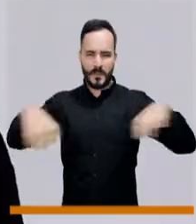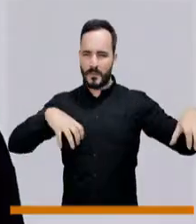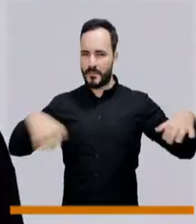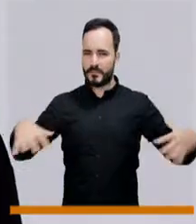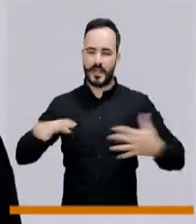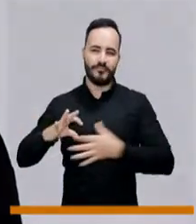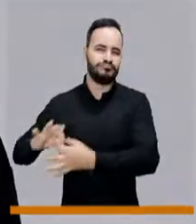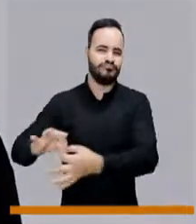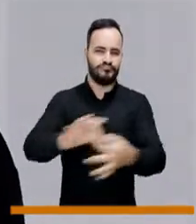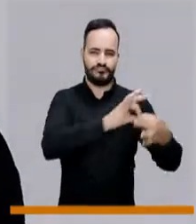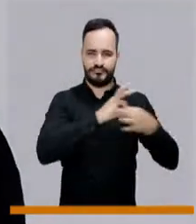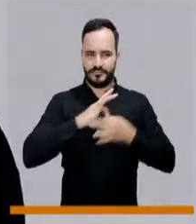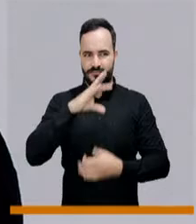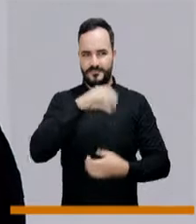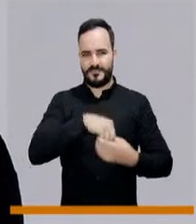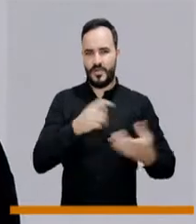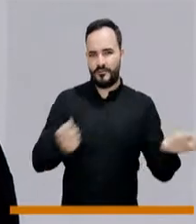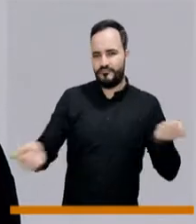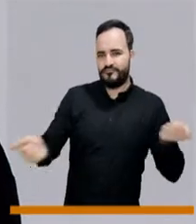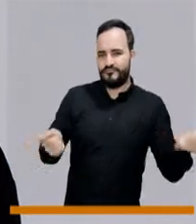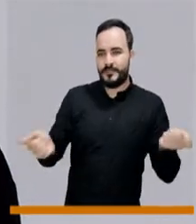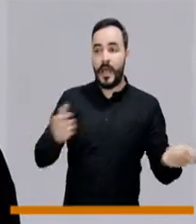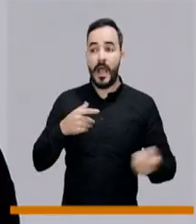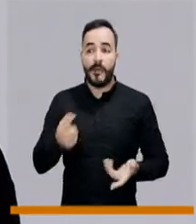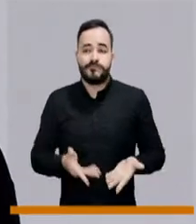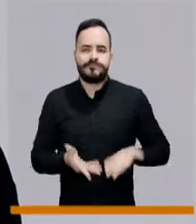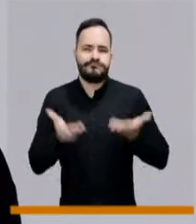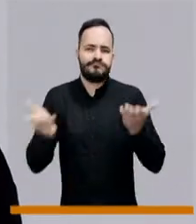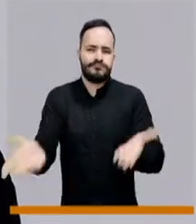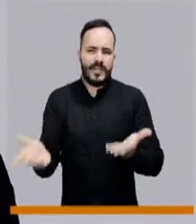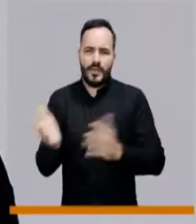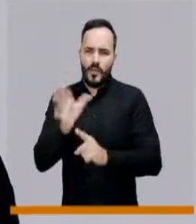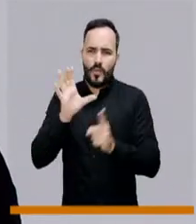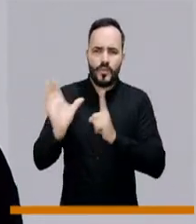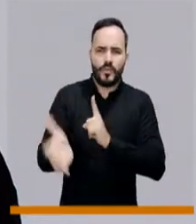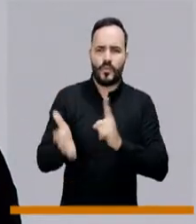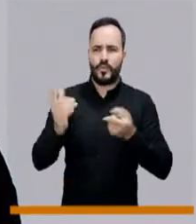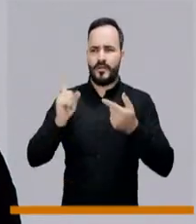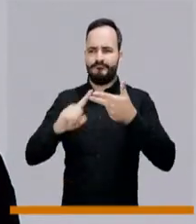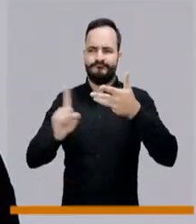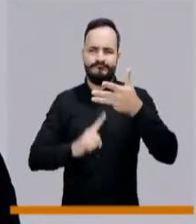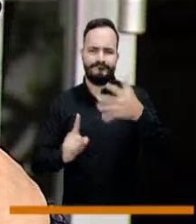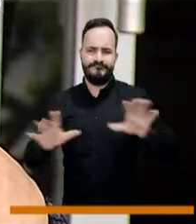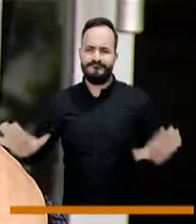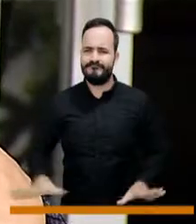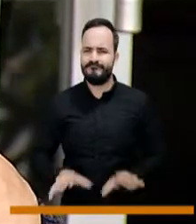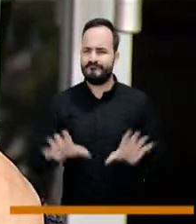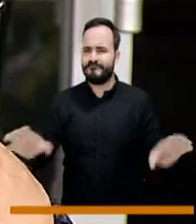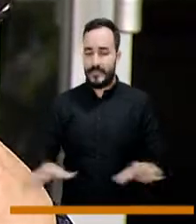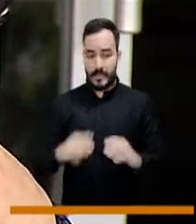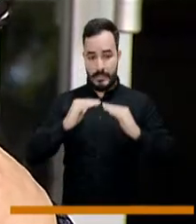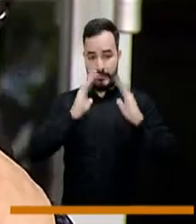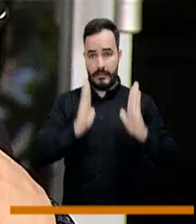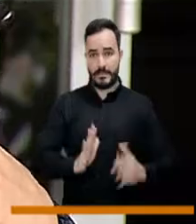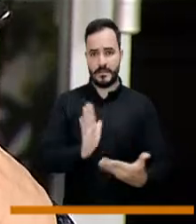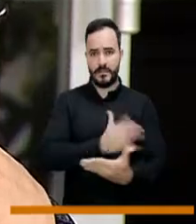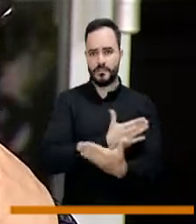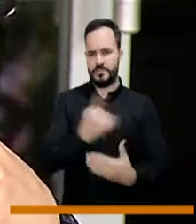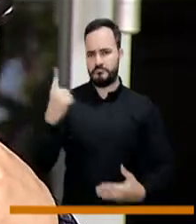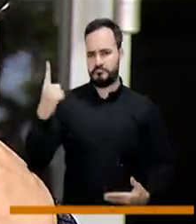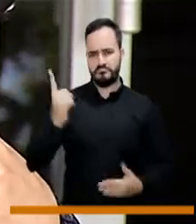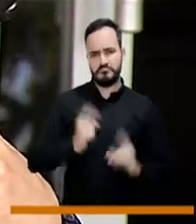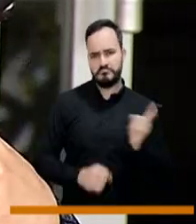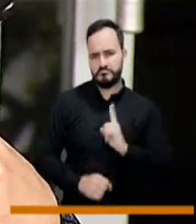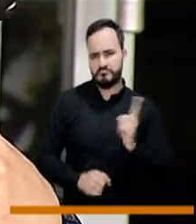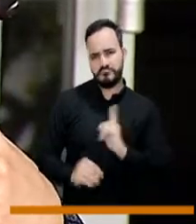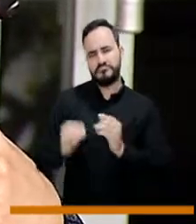gusto. Nos acompaña César, nuestro barítono, él hace las voces graves. Yo estoy en este momento fungiendo con el violín y con la